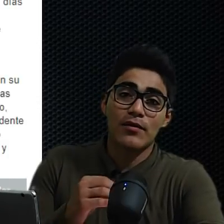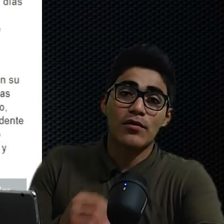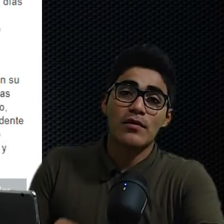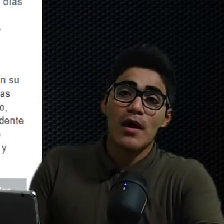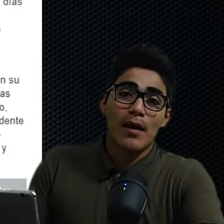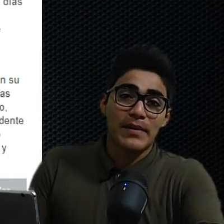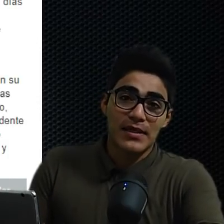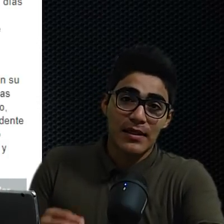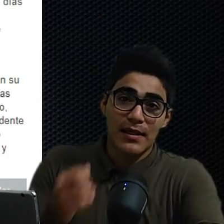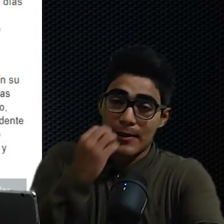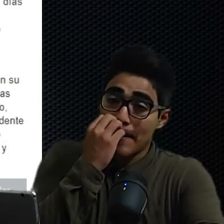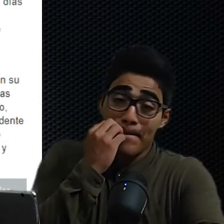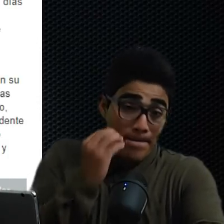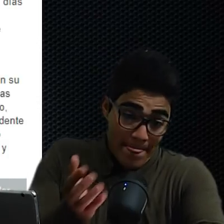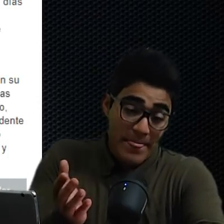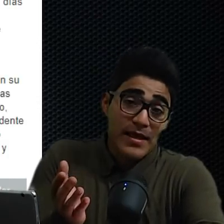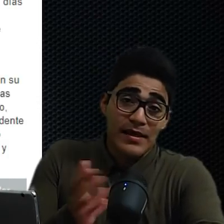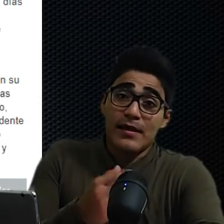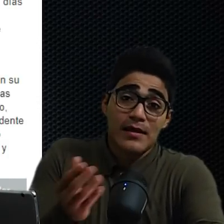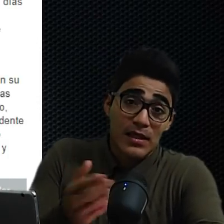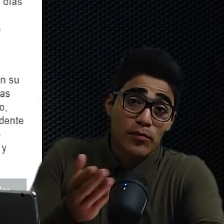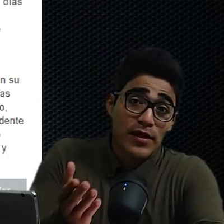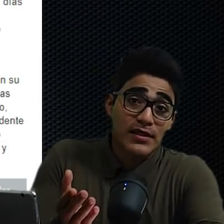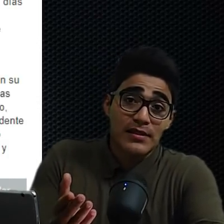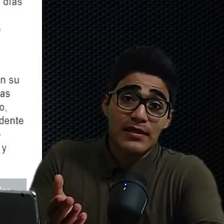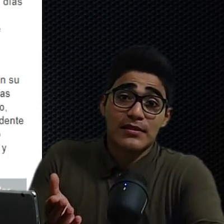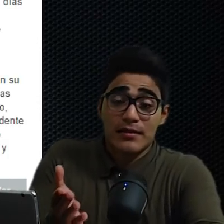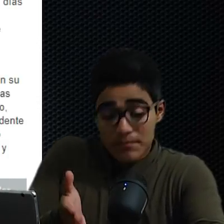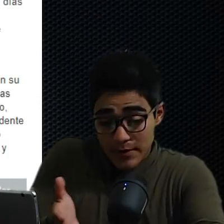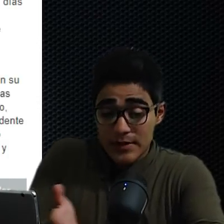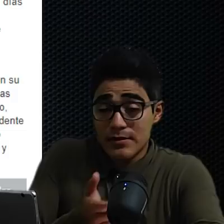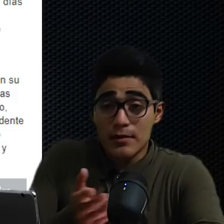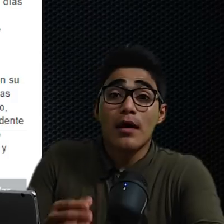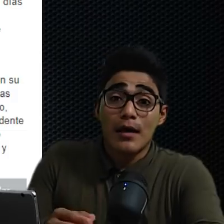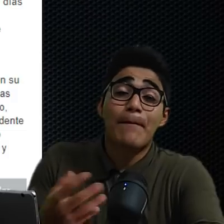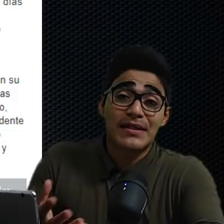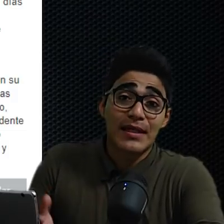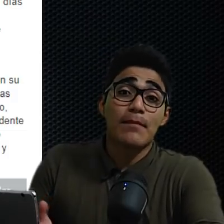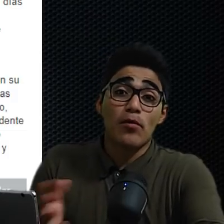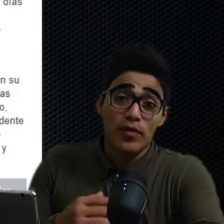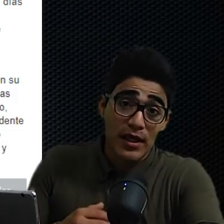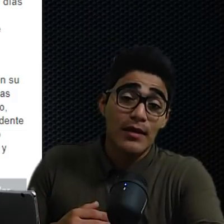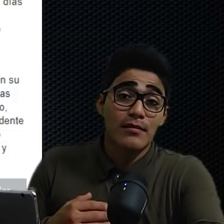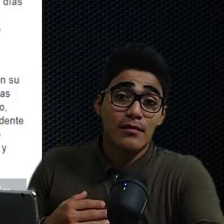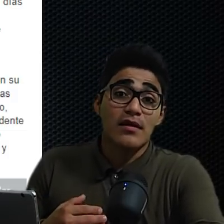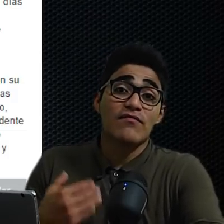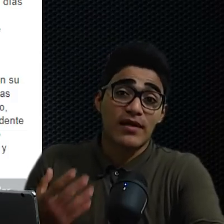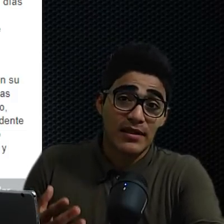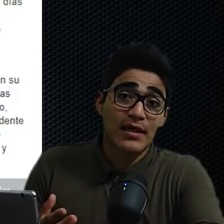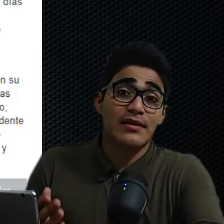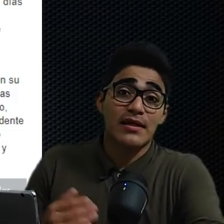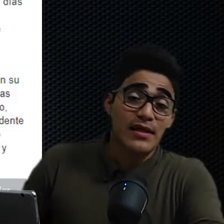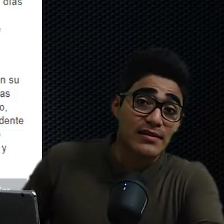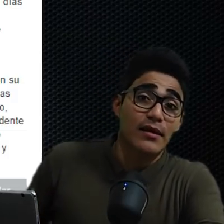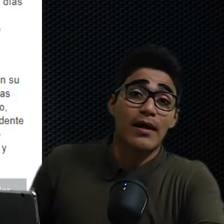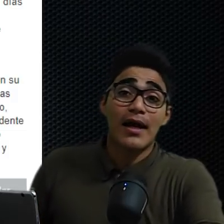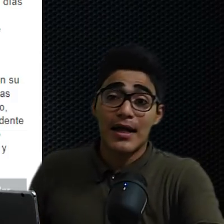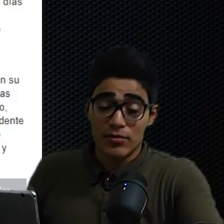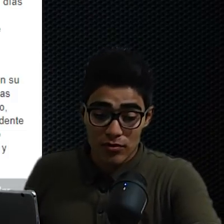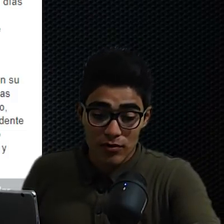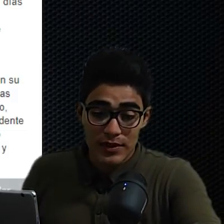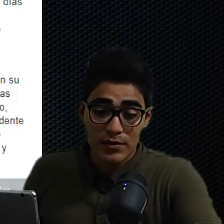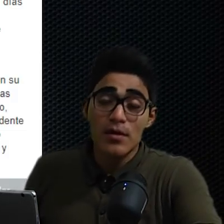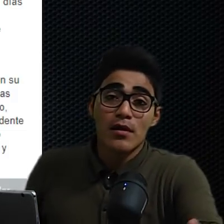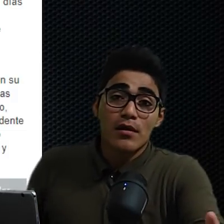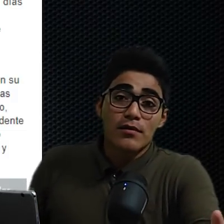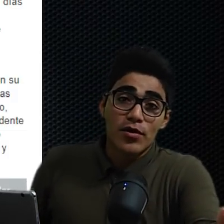hombre trabajador, a pesar de que te pudieras estar, pues, a pesar de poder infectarte, seguías